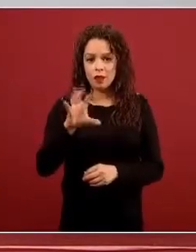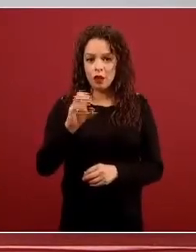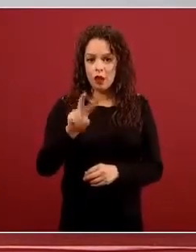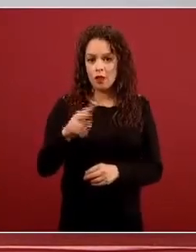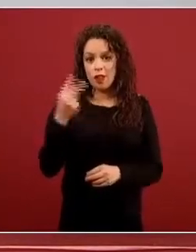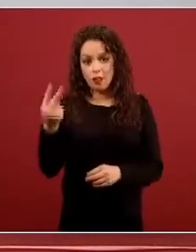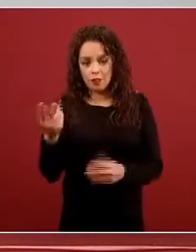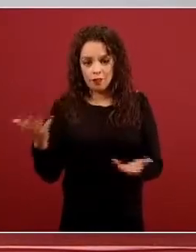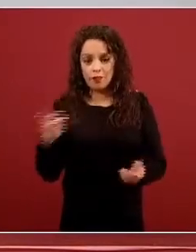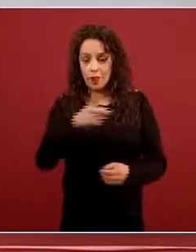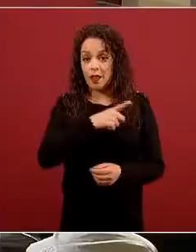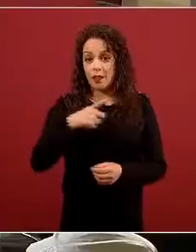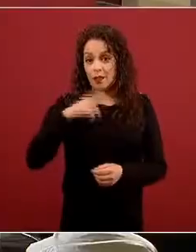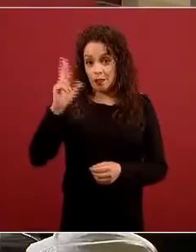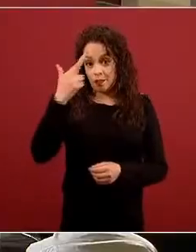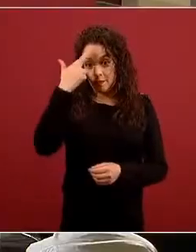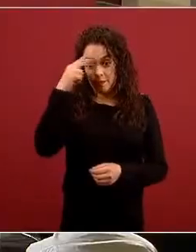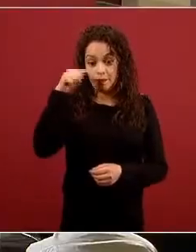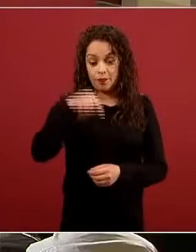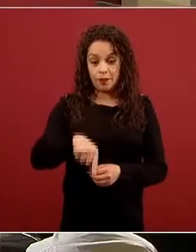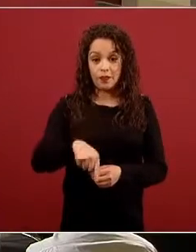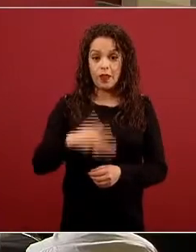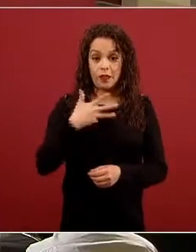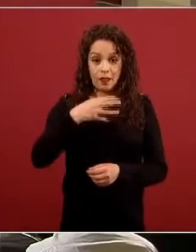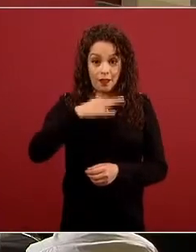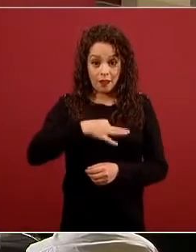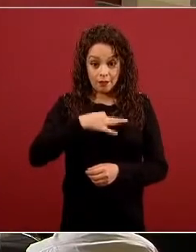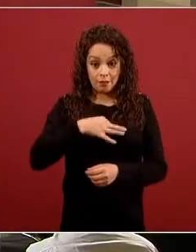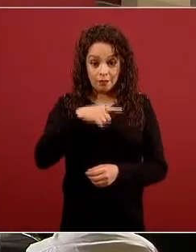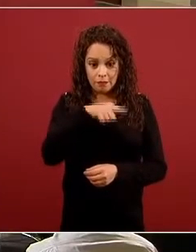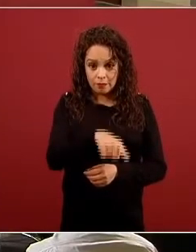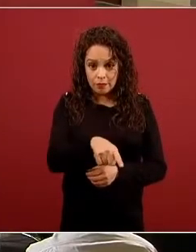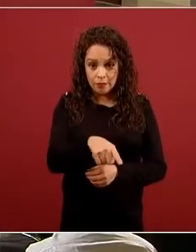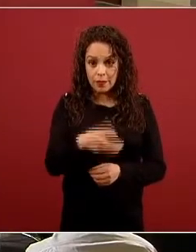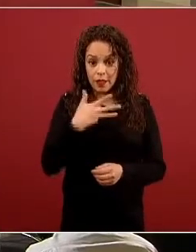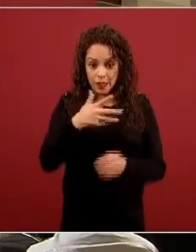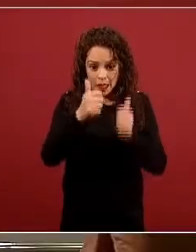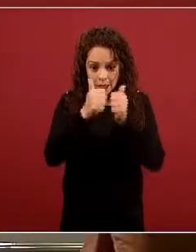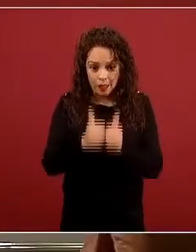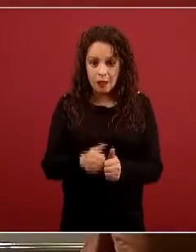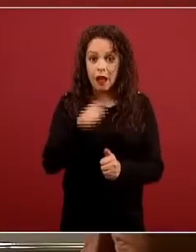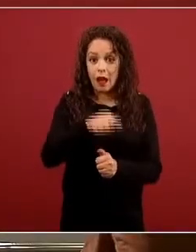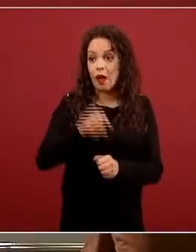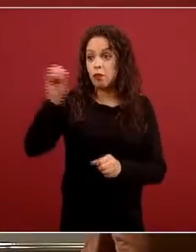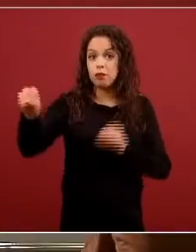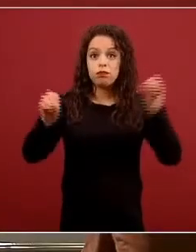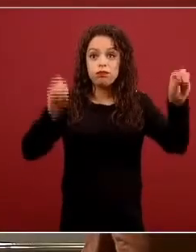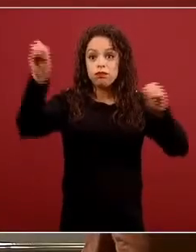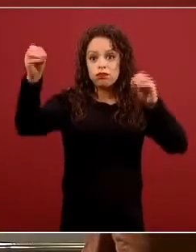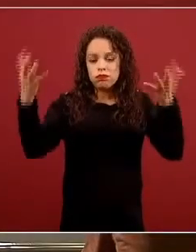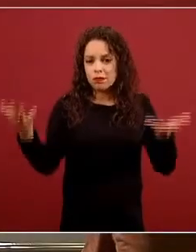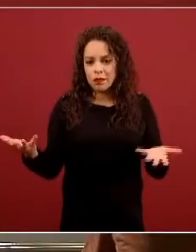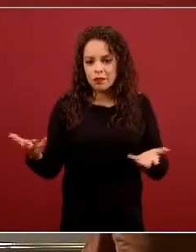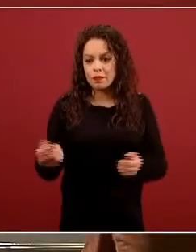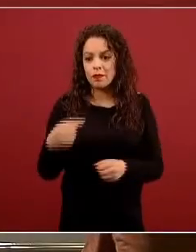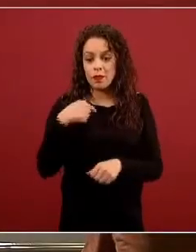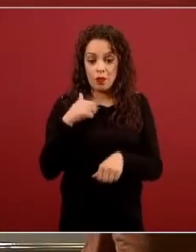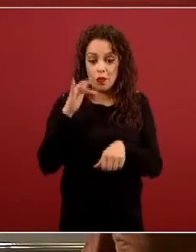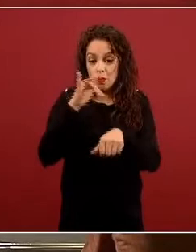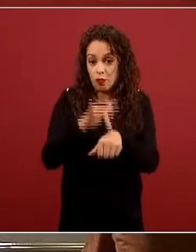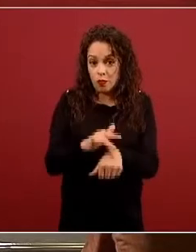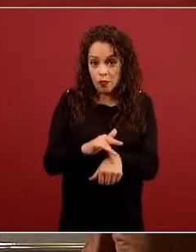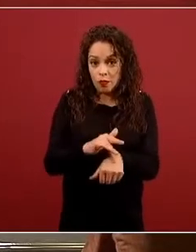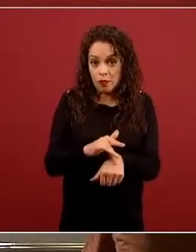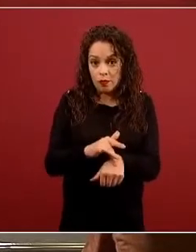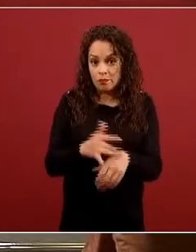aquí, de aquí no va a saltar, no le van a salir patitas, si yo lo toco tampoco se van a infectar mis manos. Es hasta que